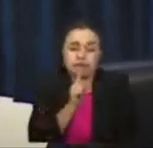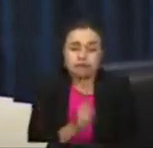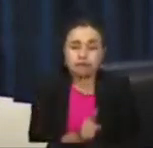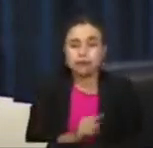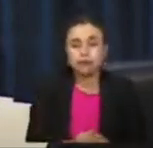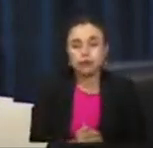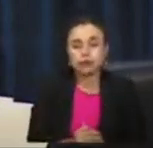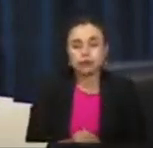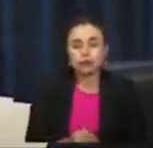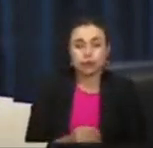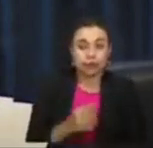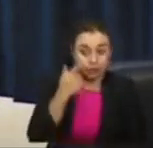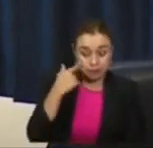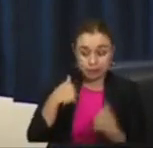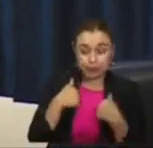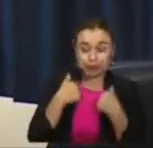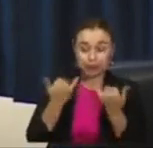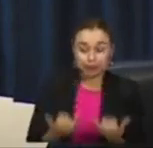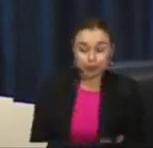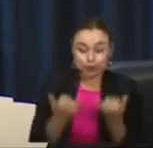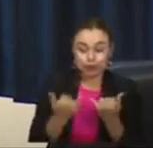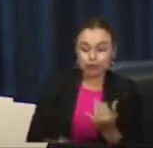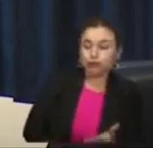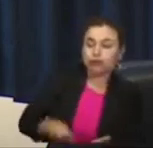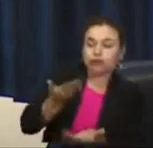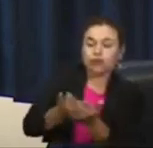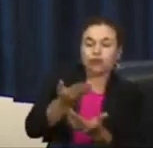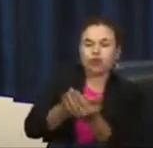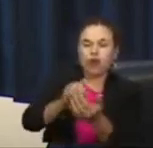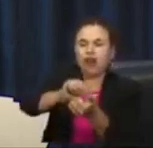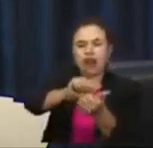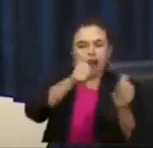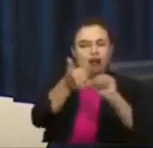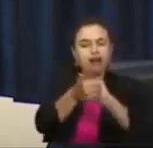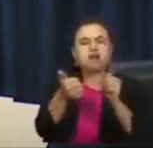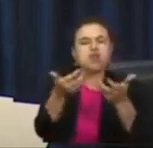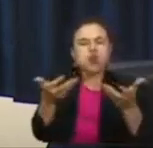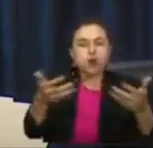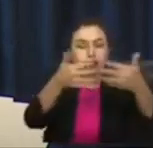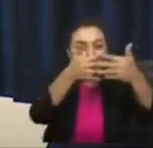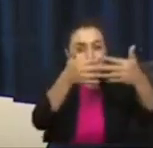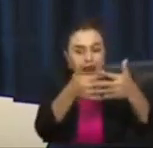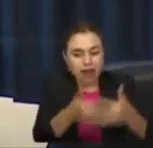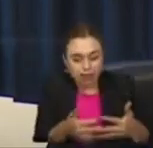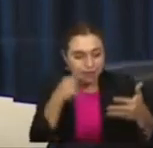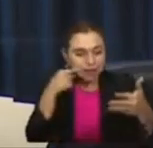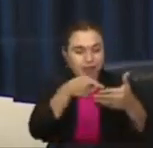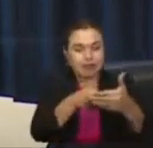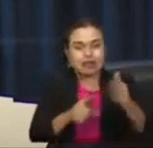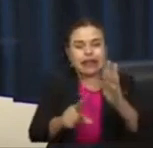único, presento una modificación al texto único de la Ley